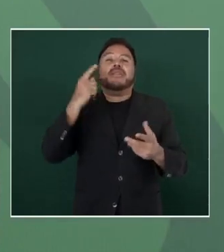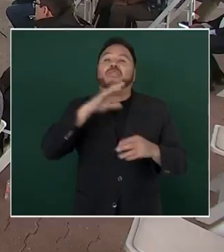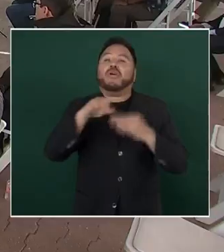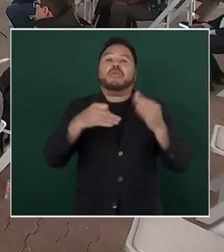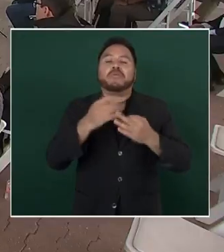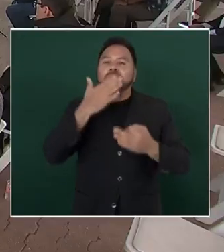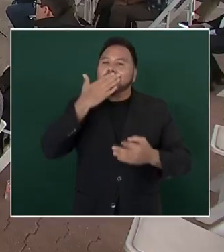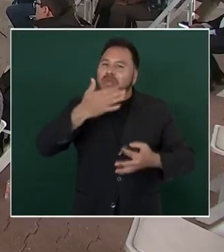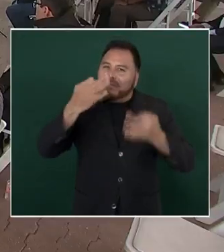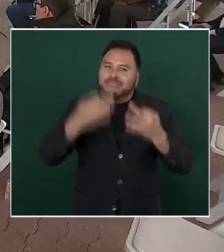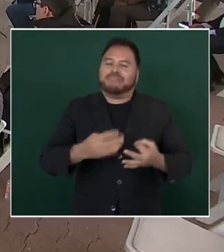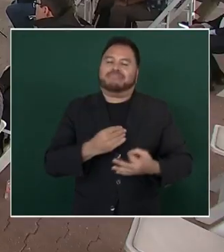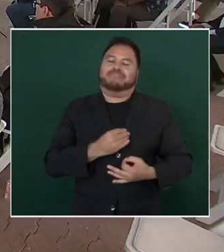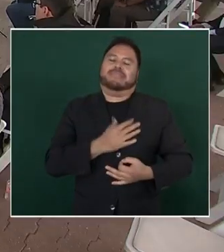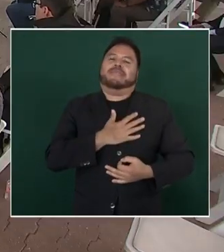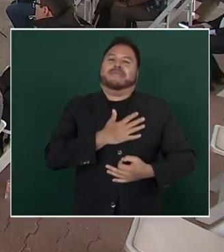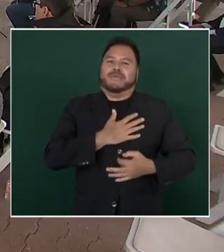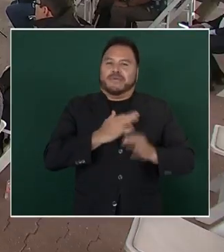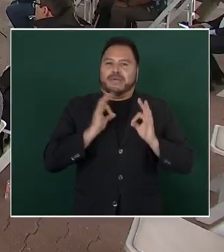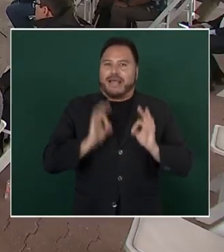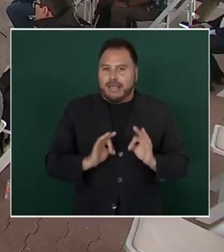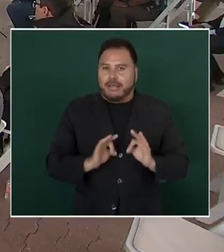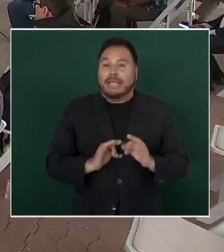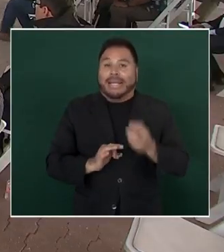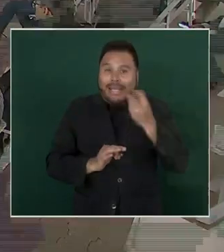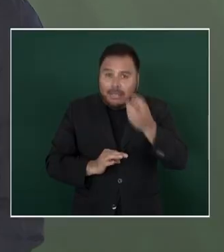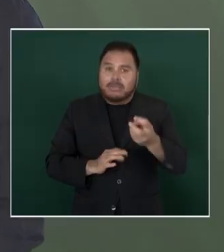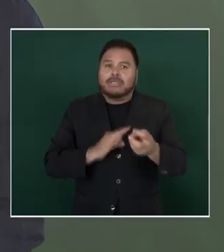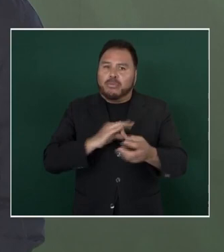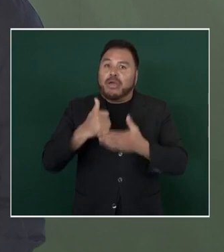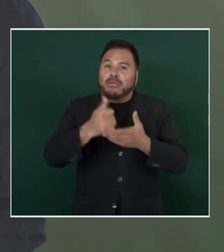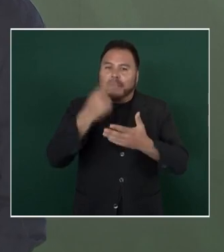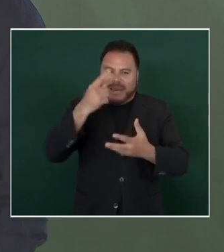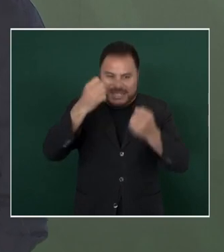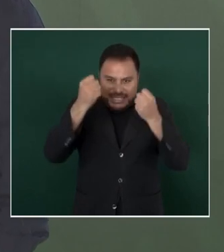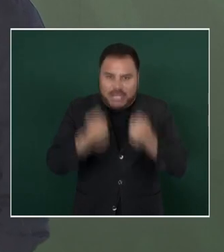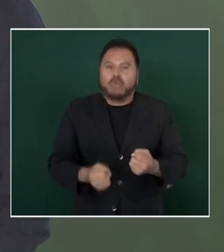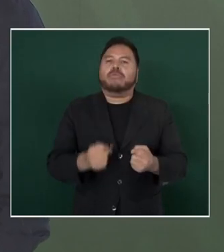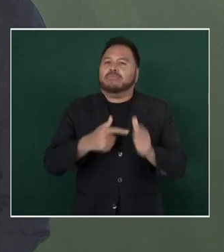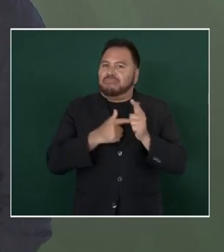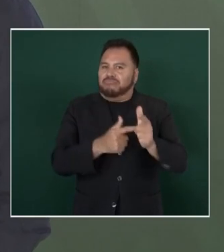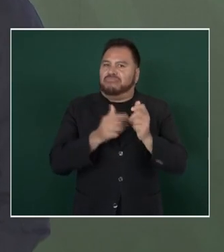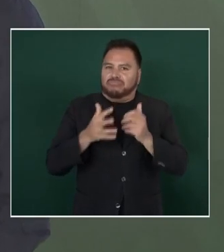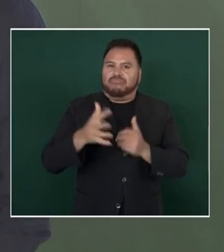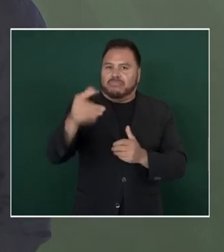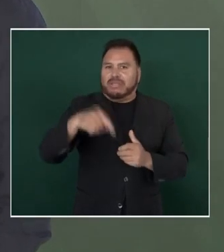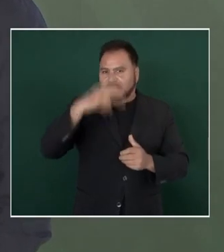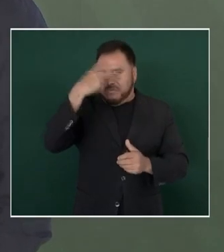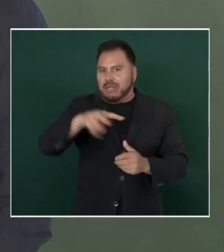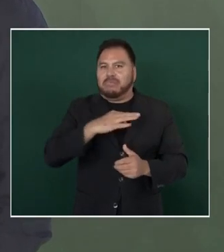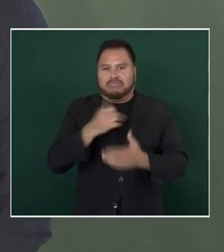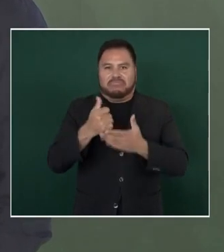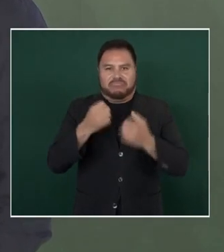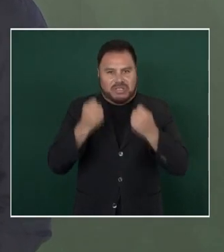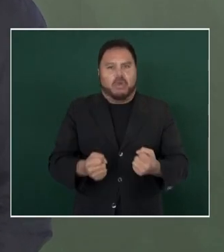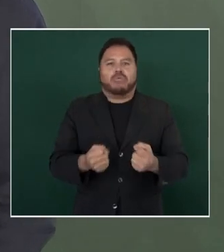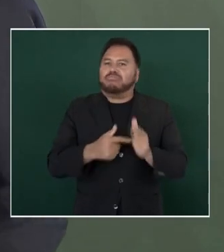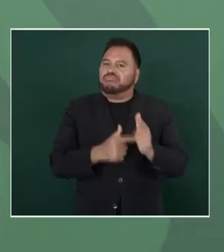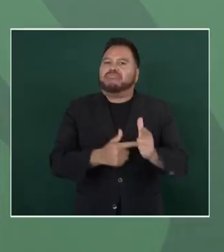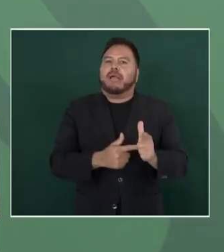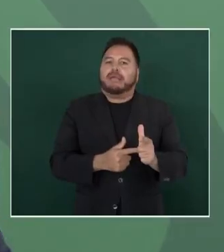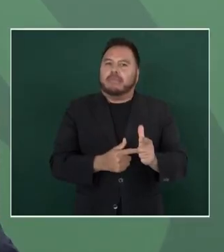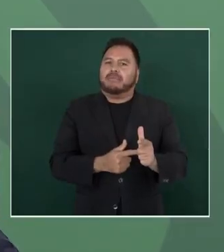bienestar y se puede garantizar el estado de bienestar en México. Se